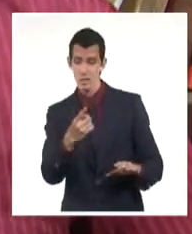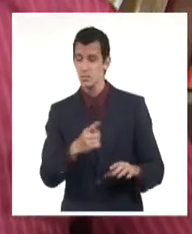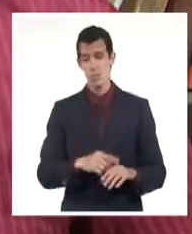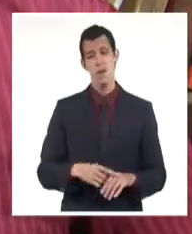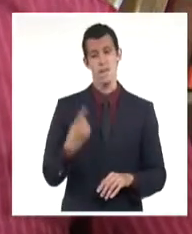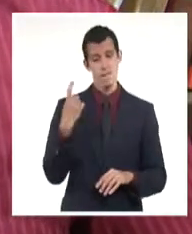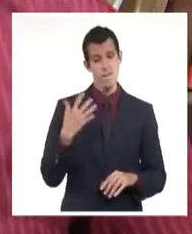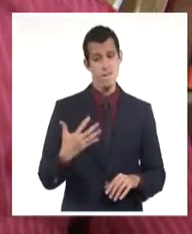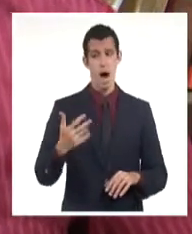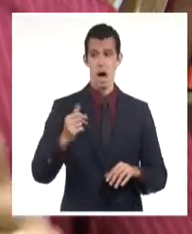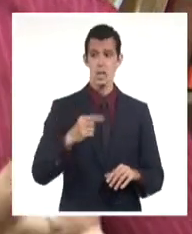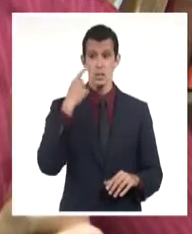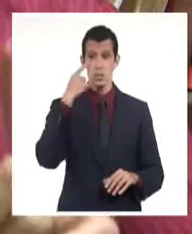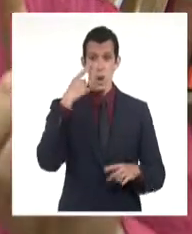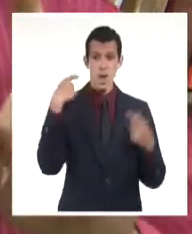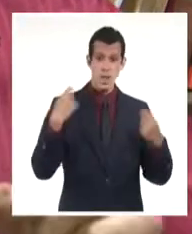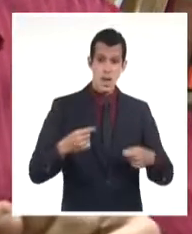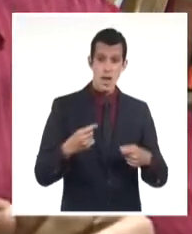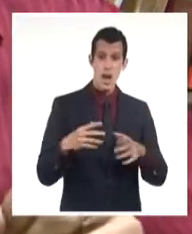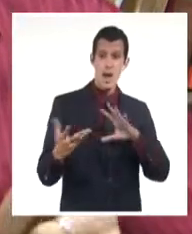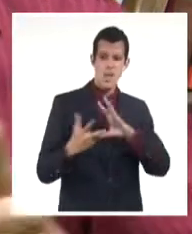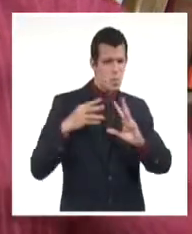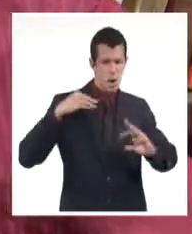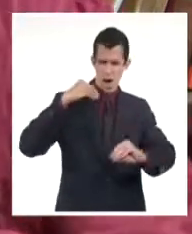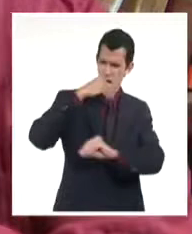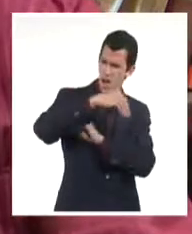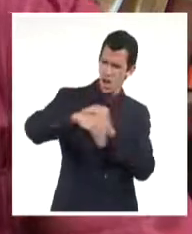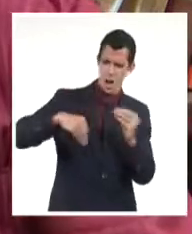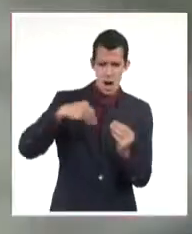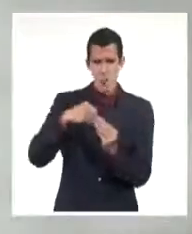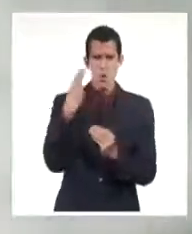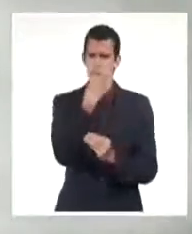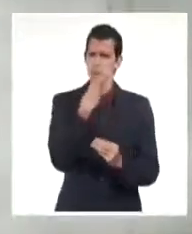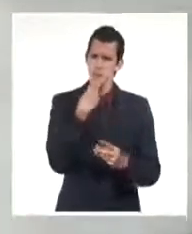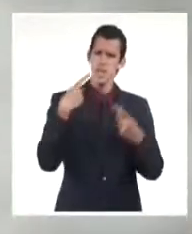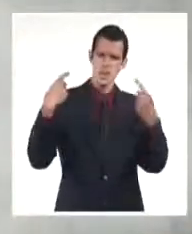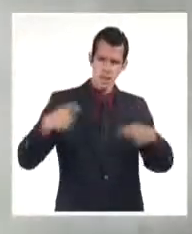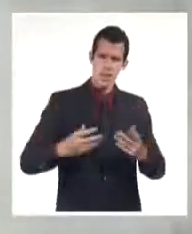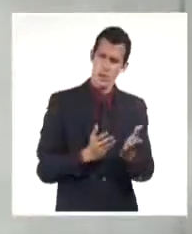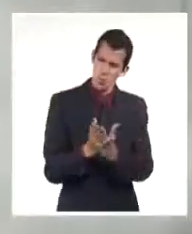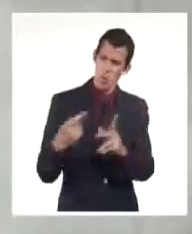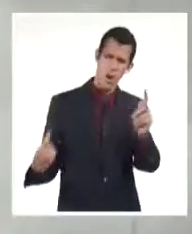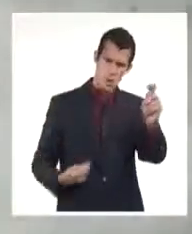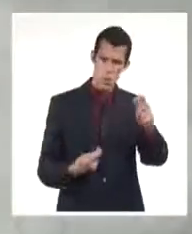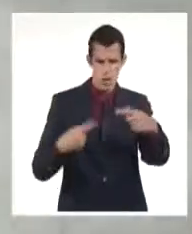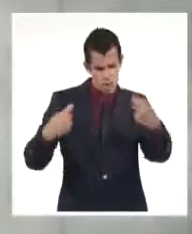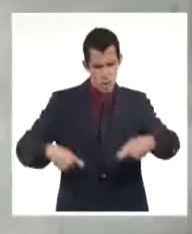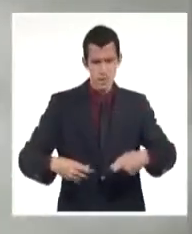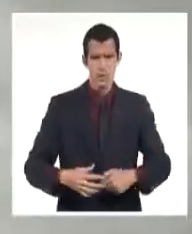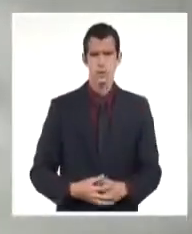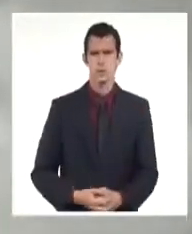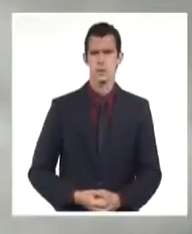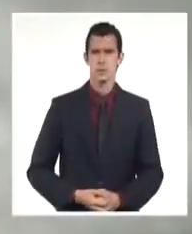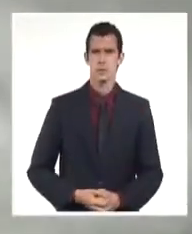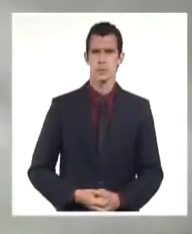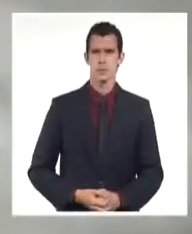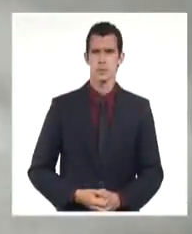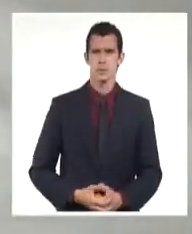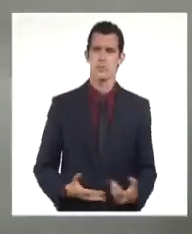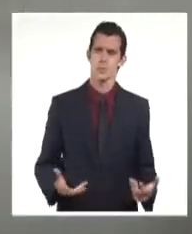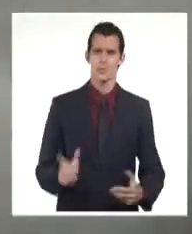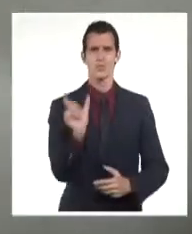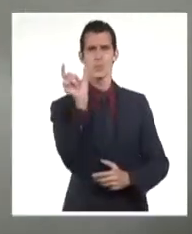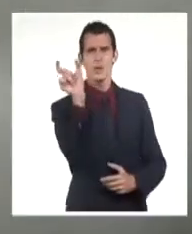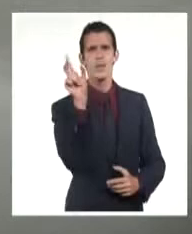quedaba de la Revolución Redentora, su historia y su bandera. El 20 de mayo de 1902 es un